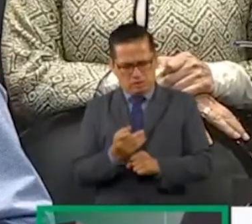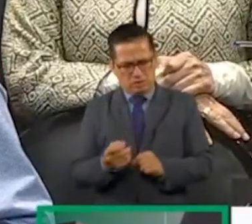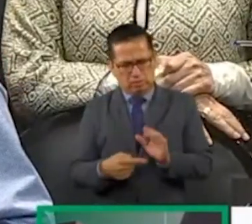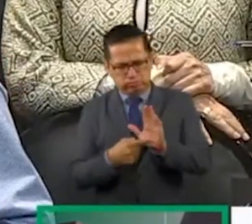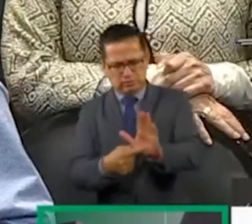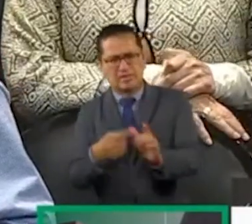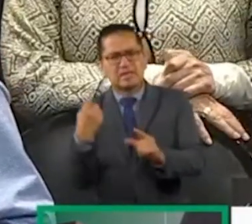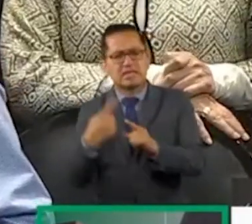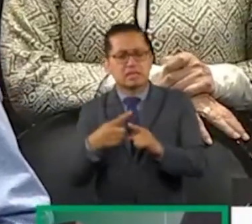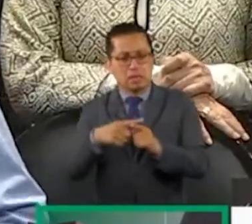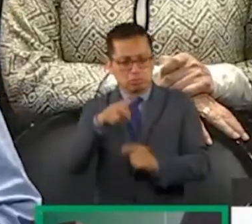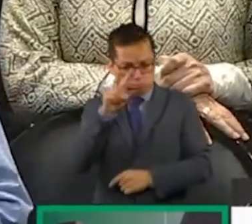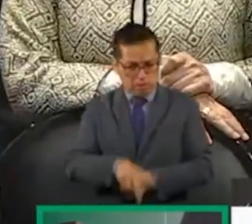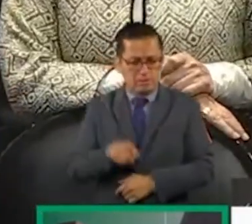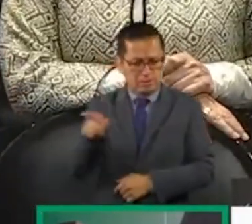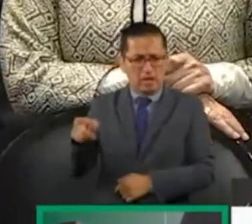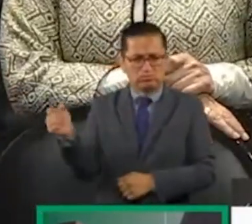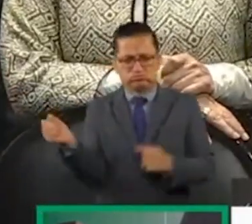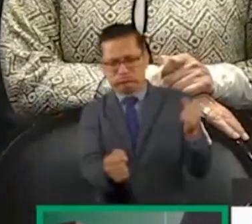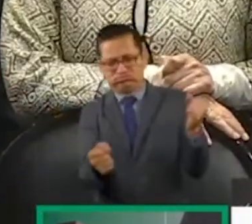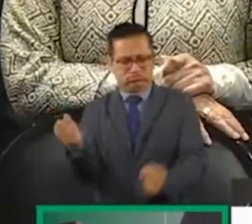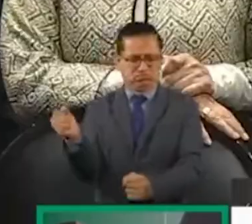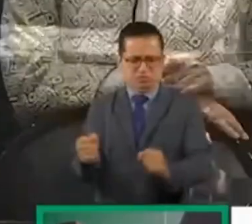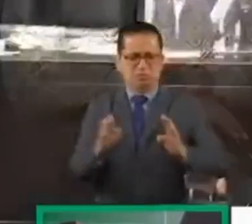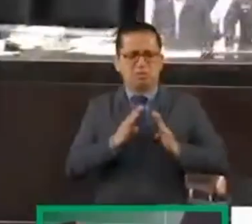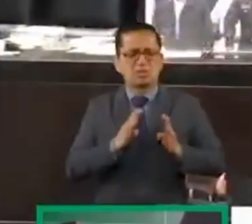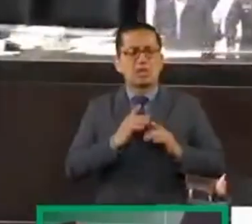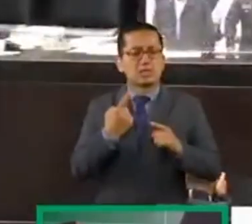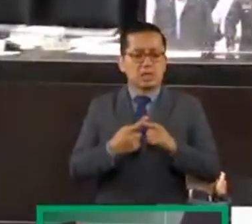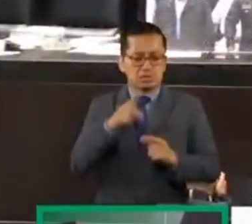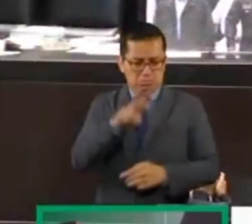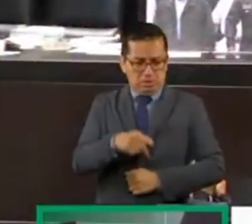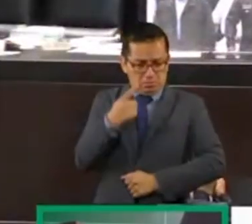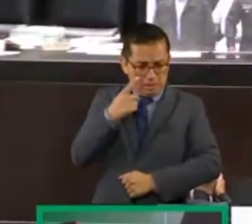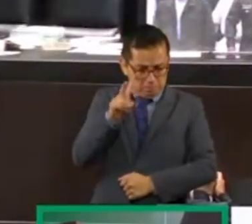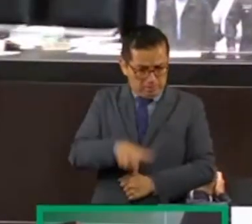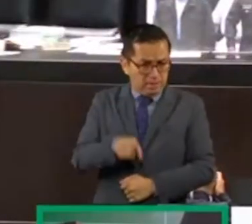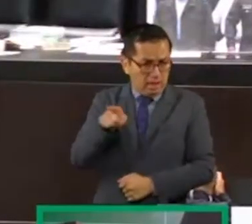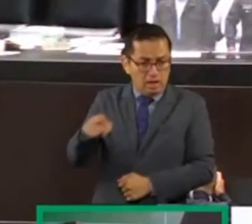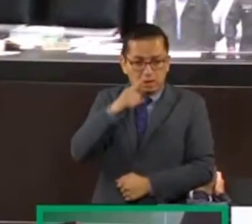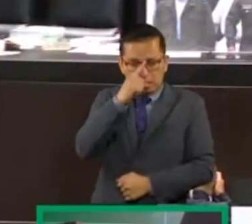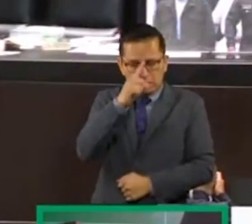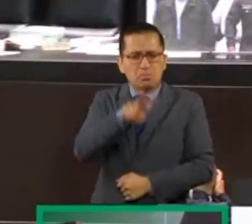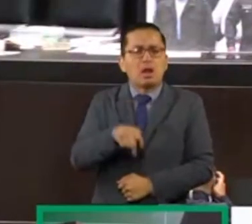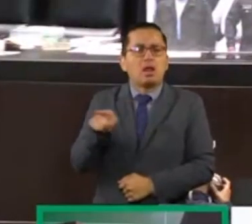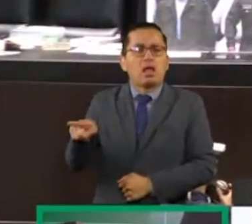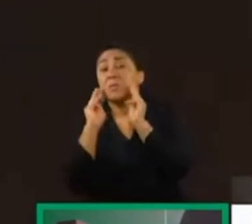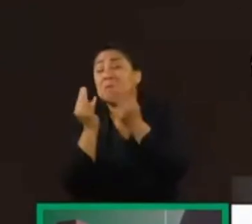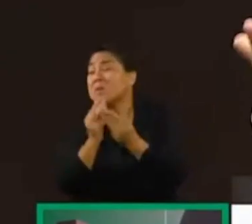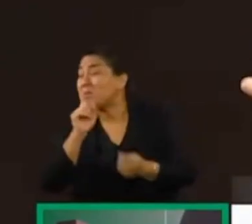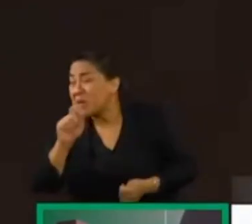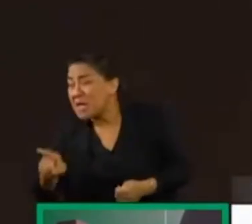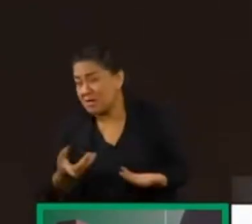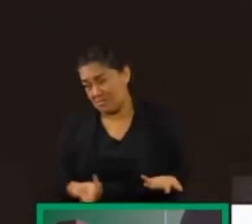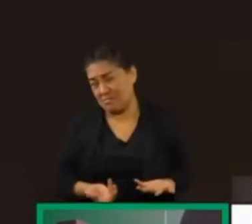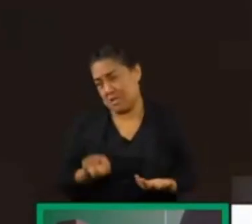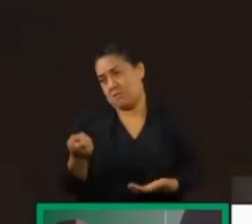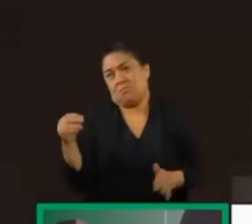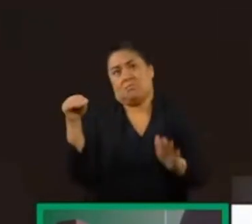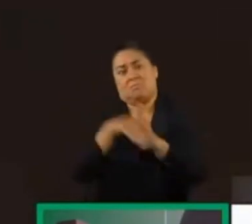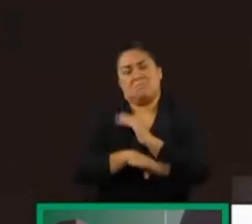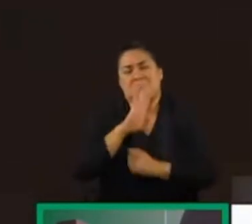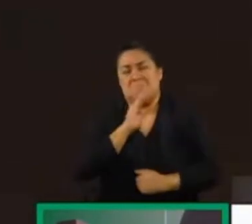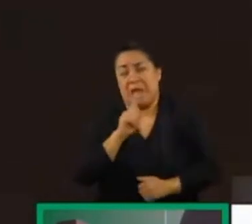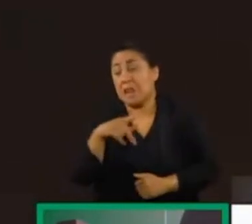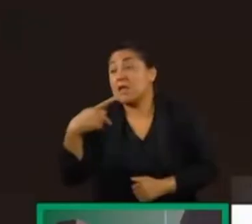este país, que era tan pequeñito, que tenía que vestirse de militar. ¿Cómo no iba a ser un fracaso